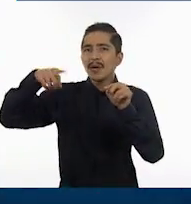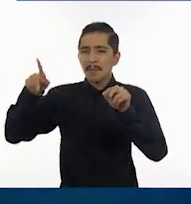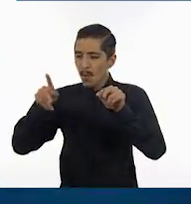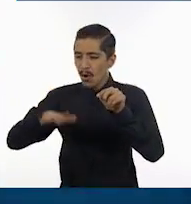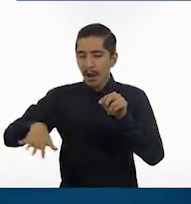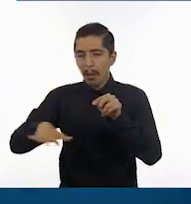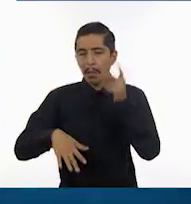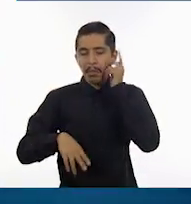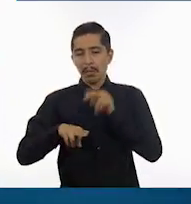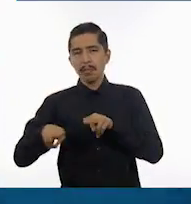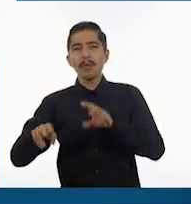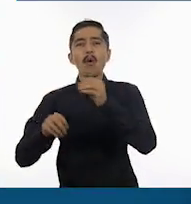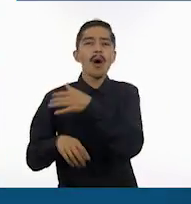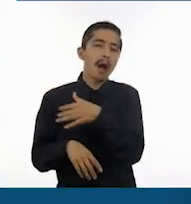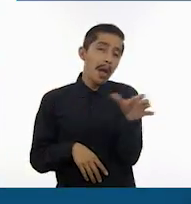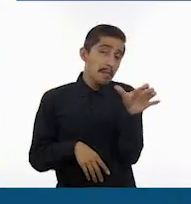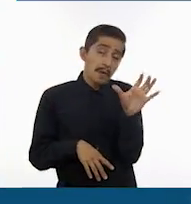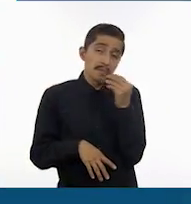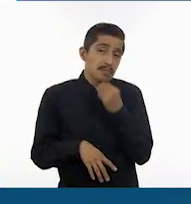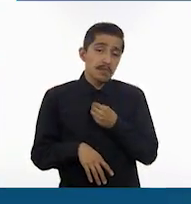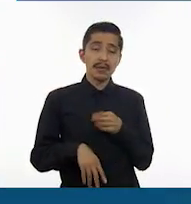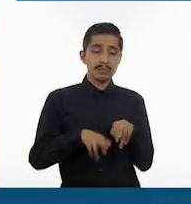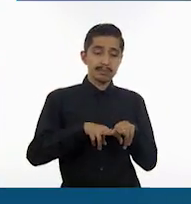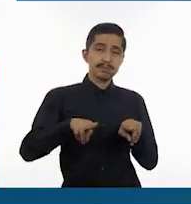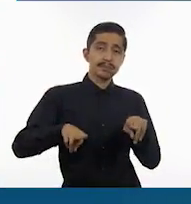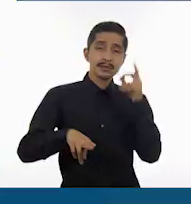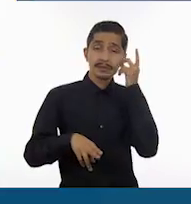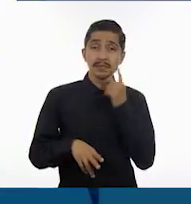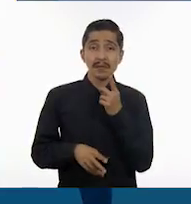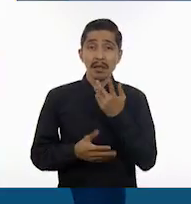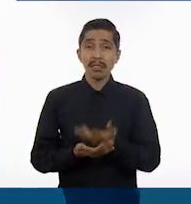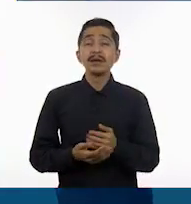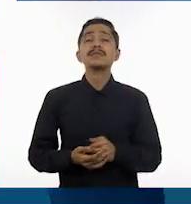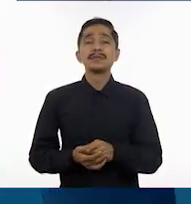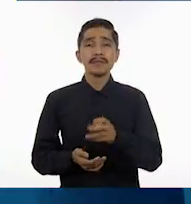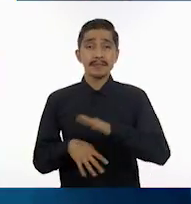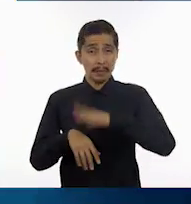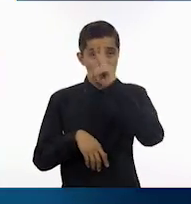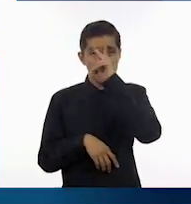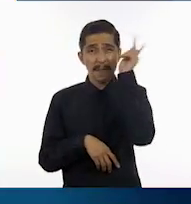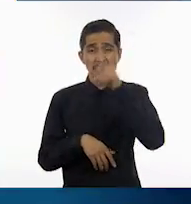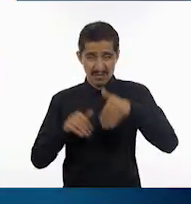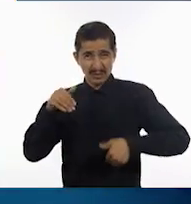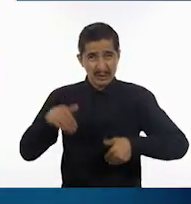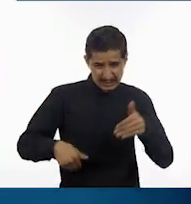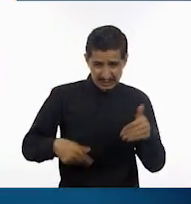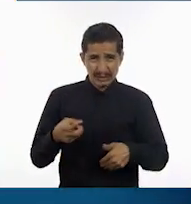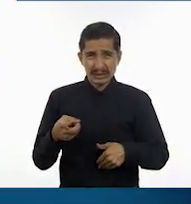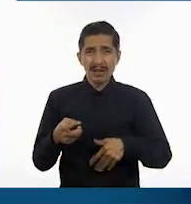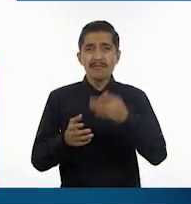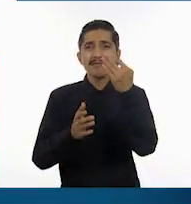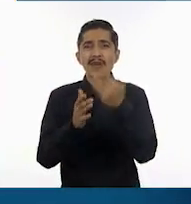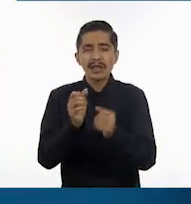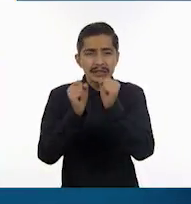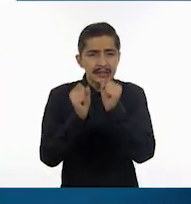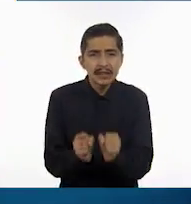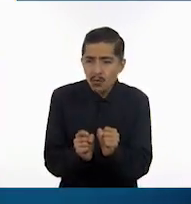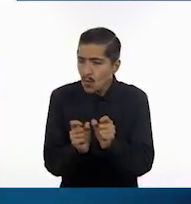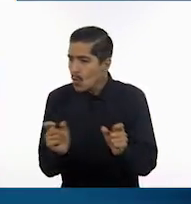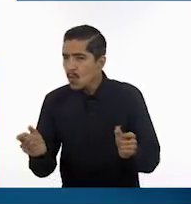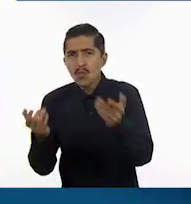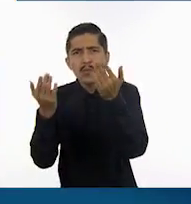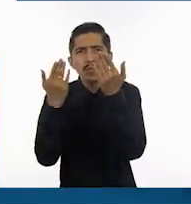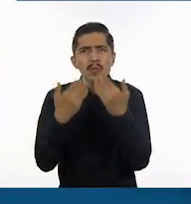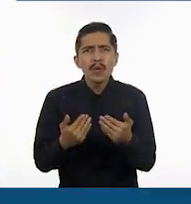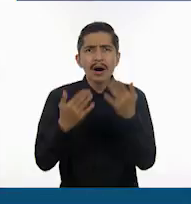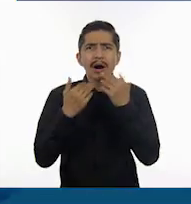a campo abierto. Sin embargo, algo peor que todas las incomodidades era la falta de seguridad, pues muchos